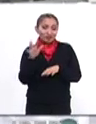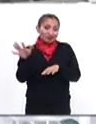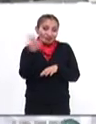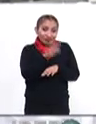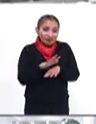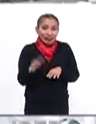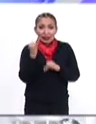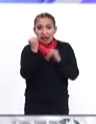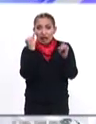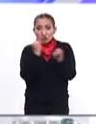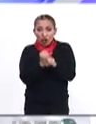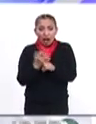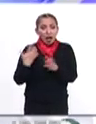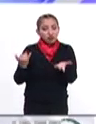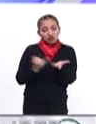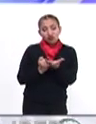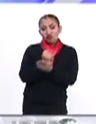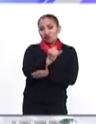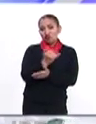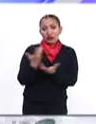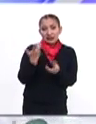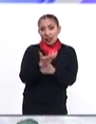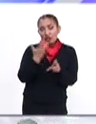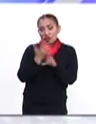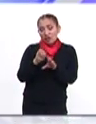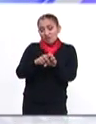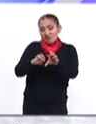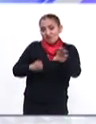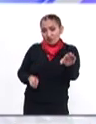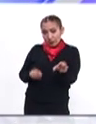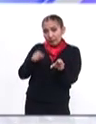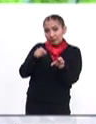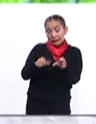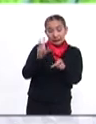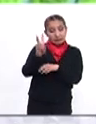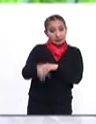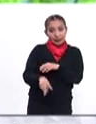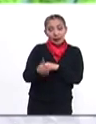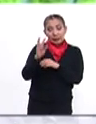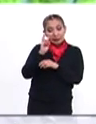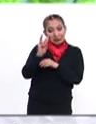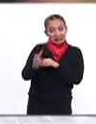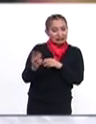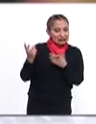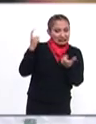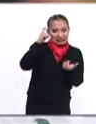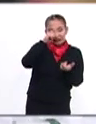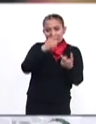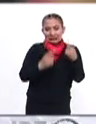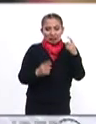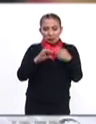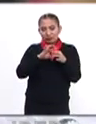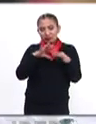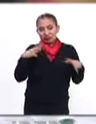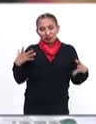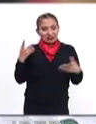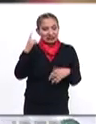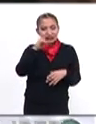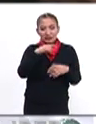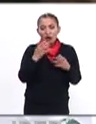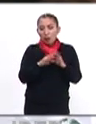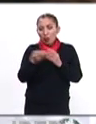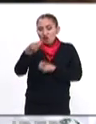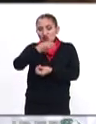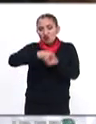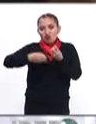nivel internacional y de los Estados Unidos en particular, pues definitivamente se genera un quiebre, ¿no?, en el